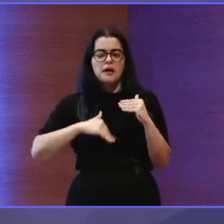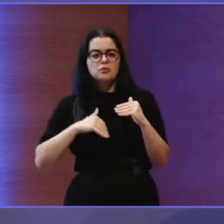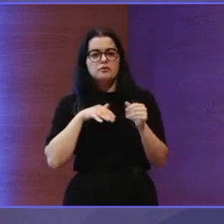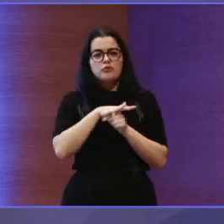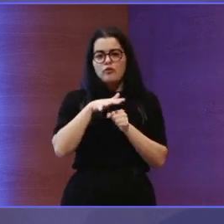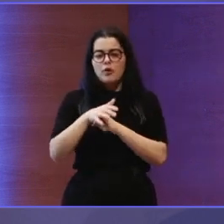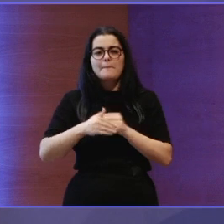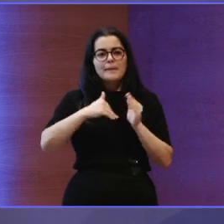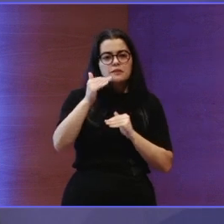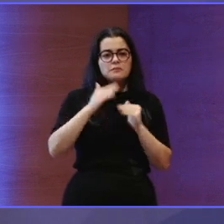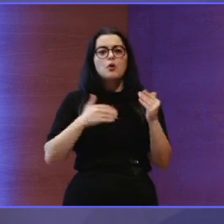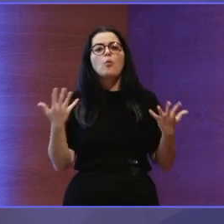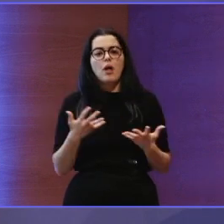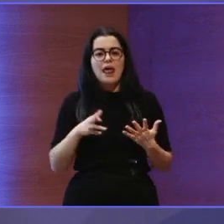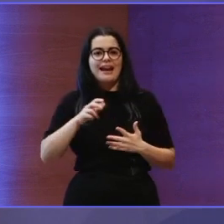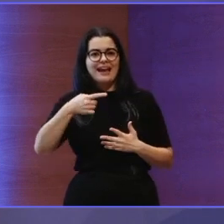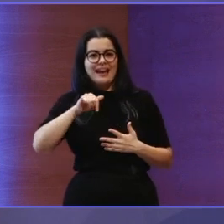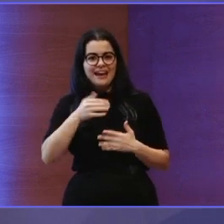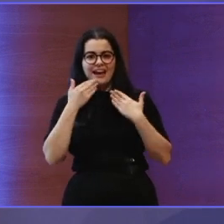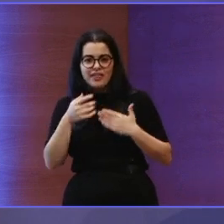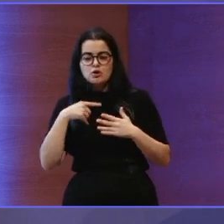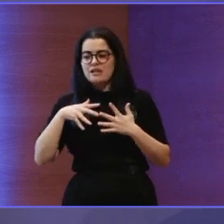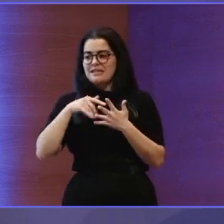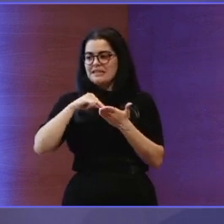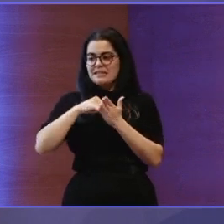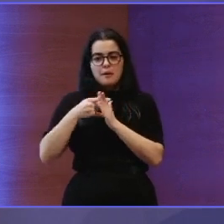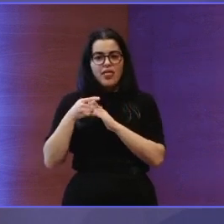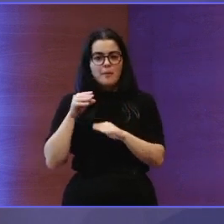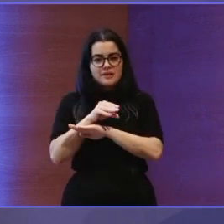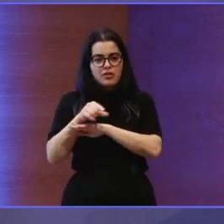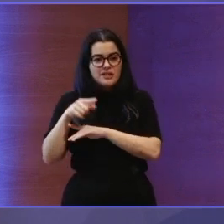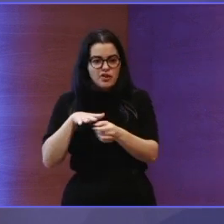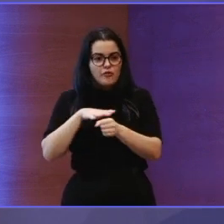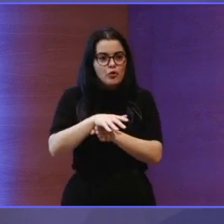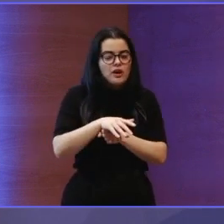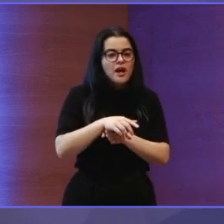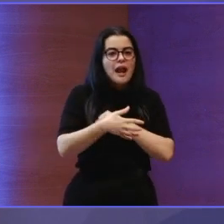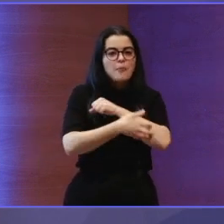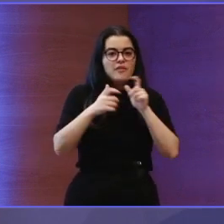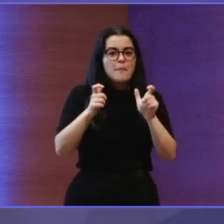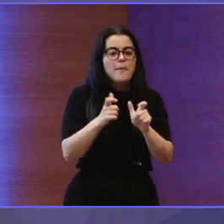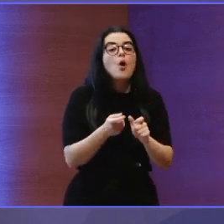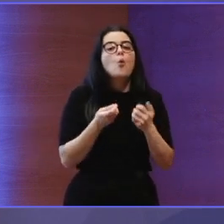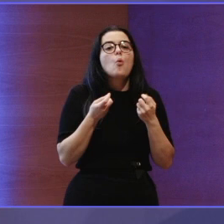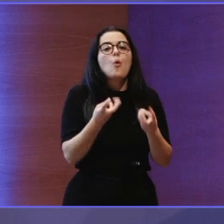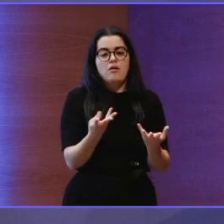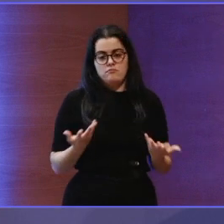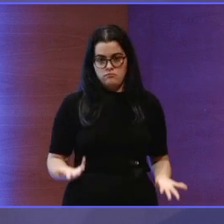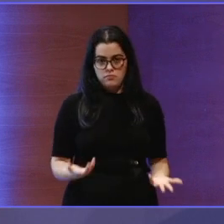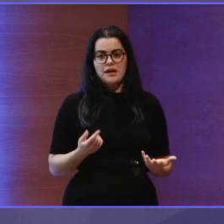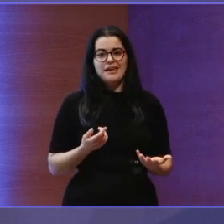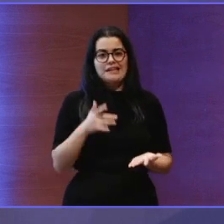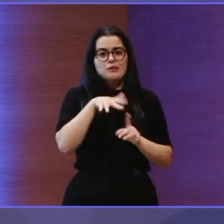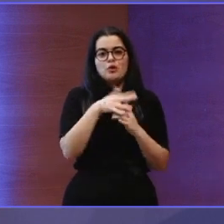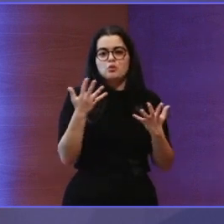pobreza la la rgi el conjunto del sistema de de prestaciones creo que también por señalar otra prioridad creo que Y antes se ha